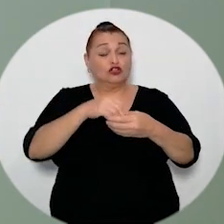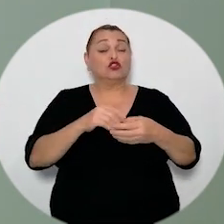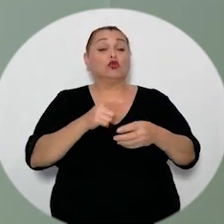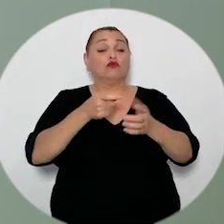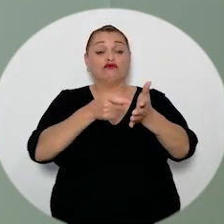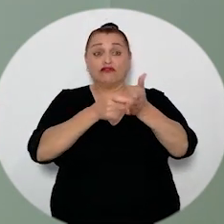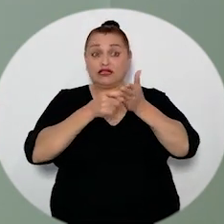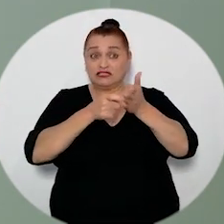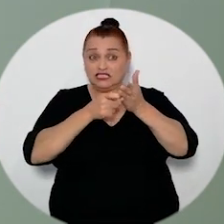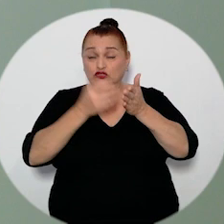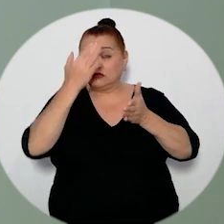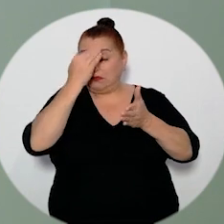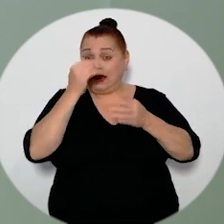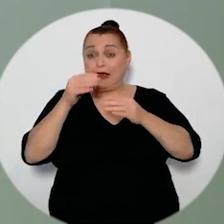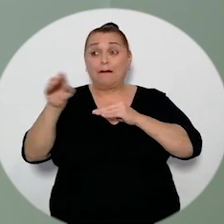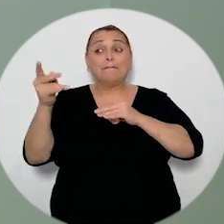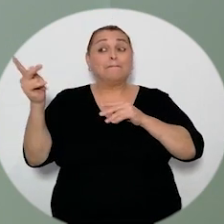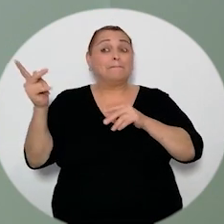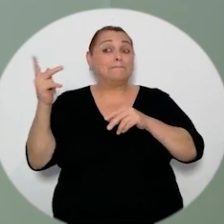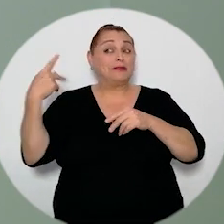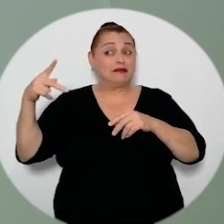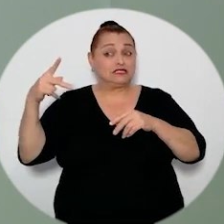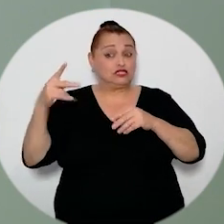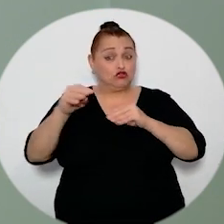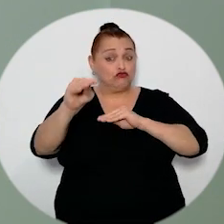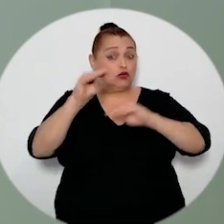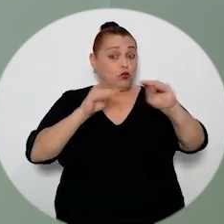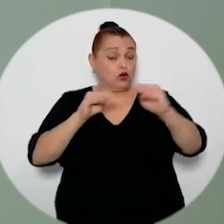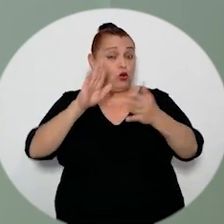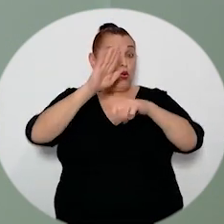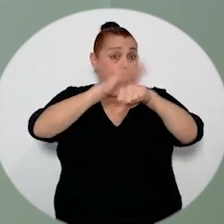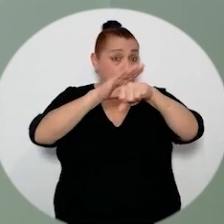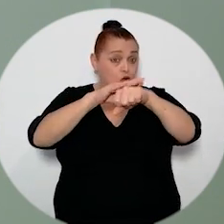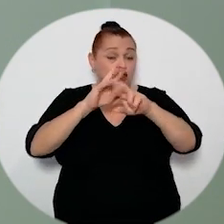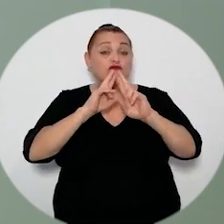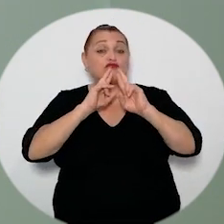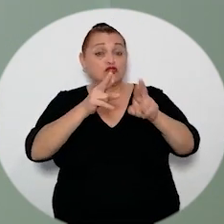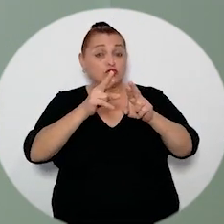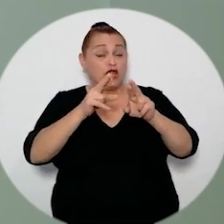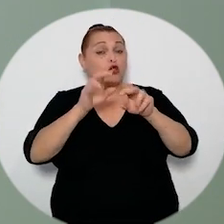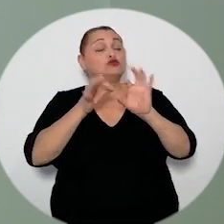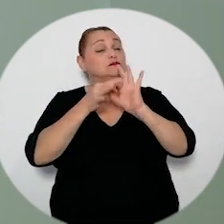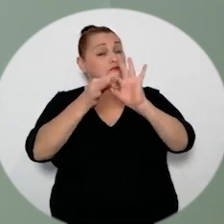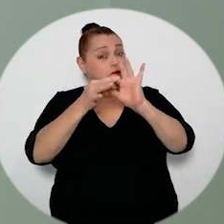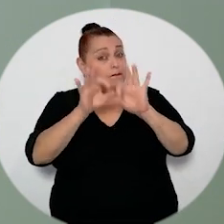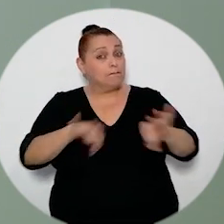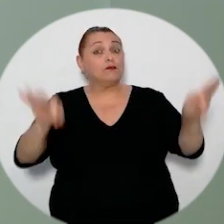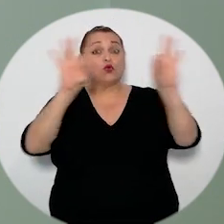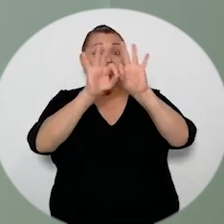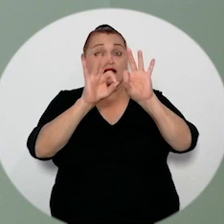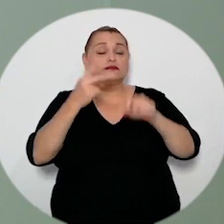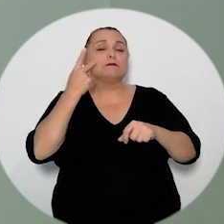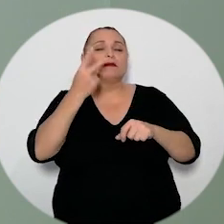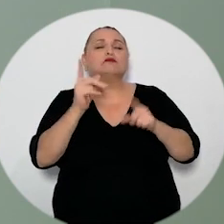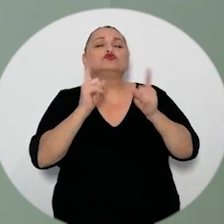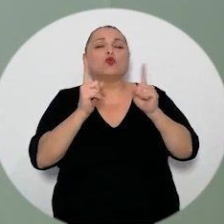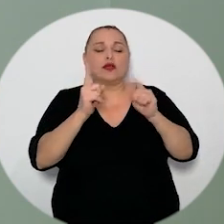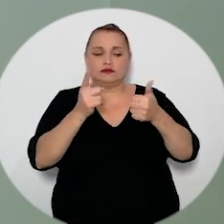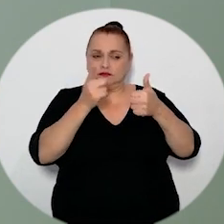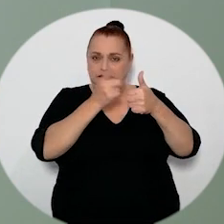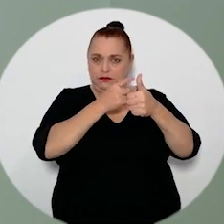requisitos estipulados para que el plebiscito revocatorio se convoque y que sus resultados sean vinculantes, encontramos los